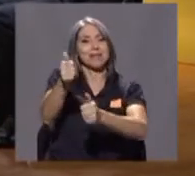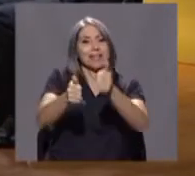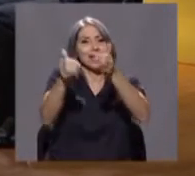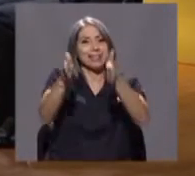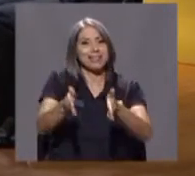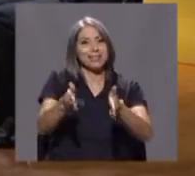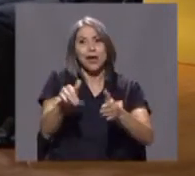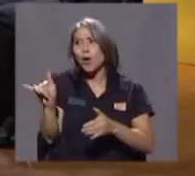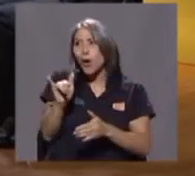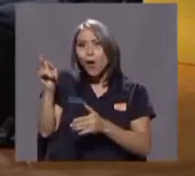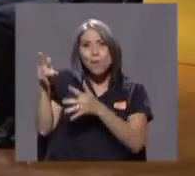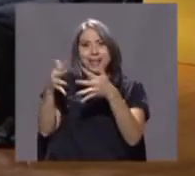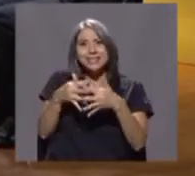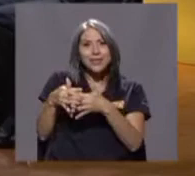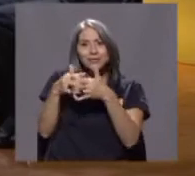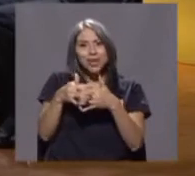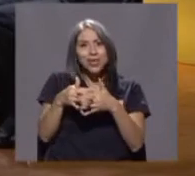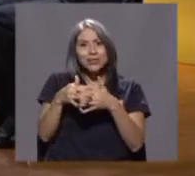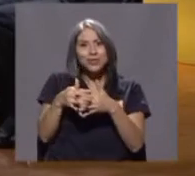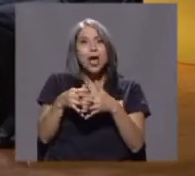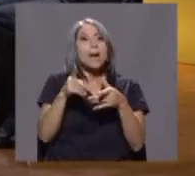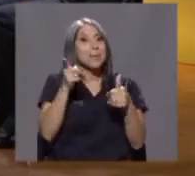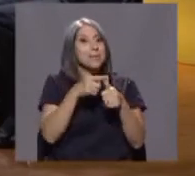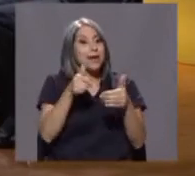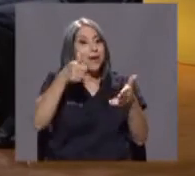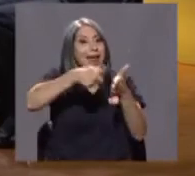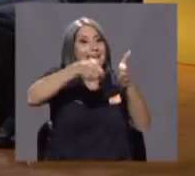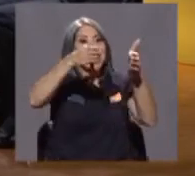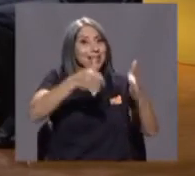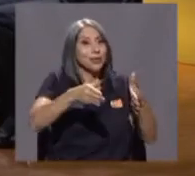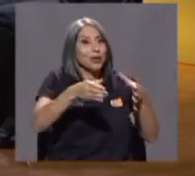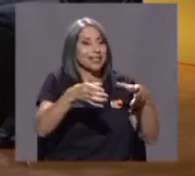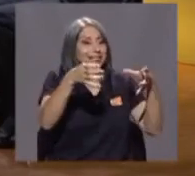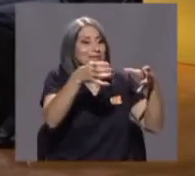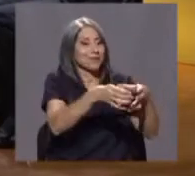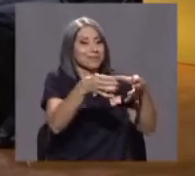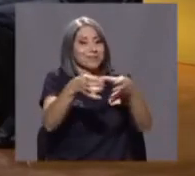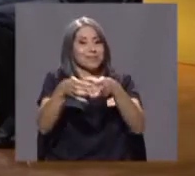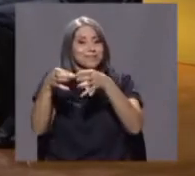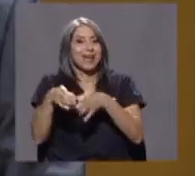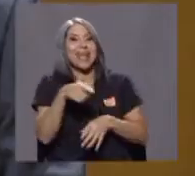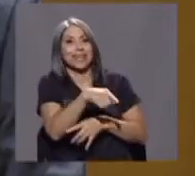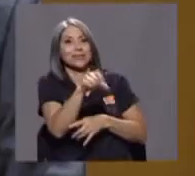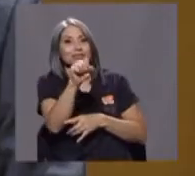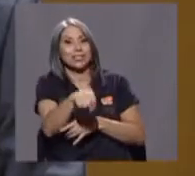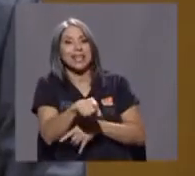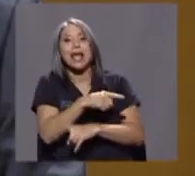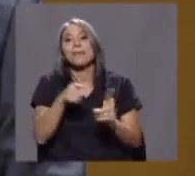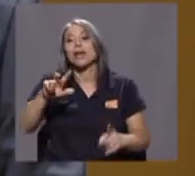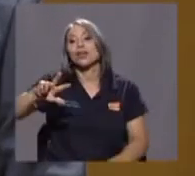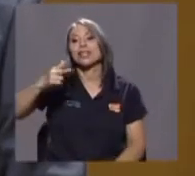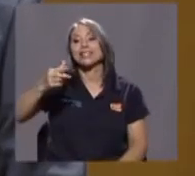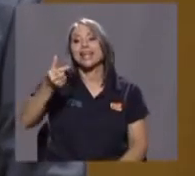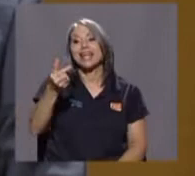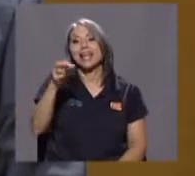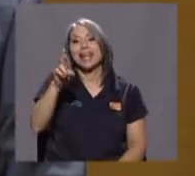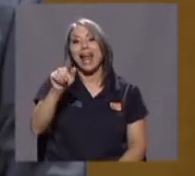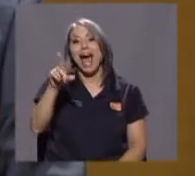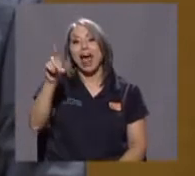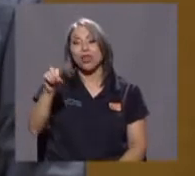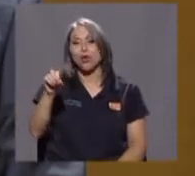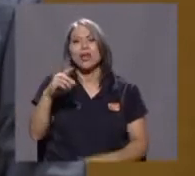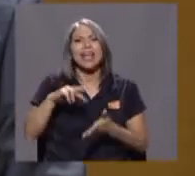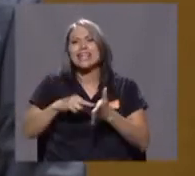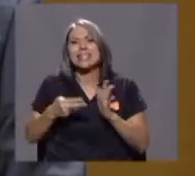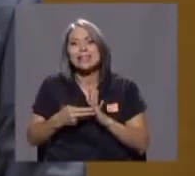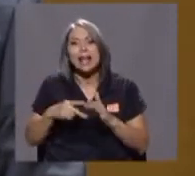en Estados Unidos, se vota por electores, pero se hacía en tercer grado, en el sentido de que primero se votaba, digamos, a